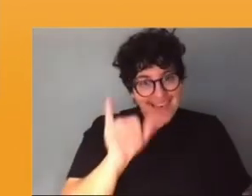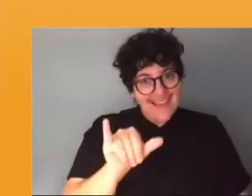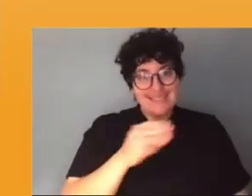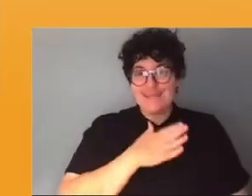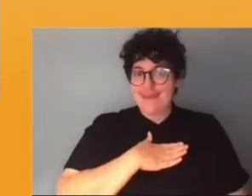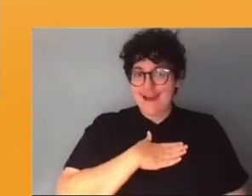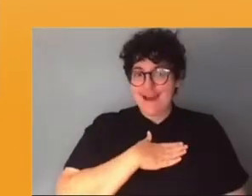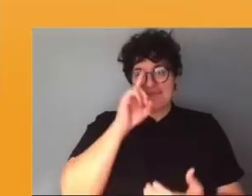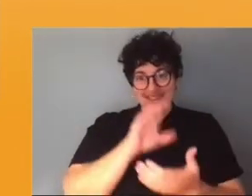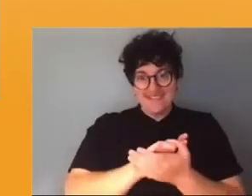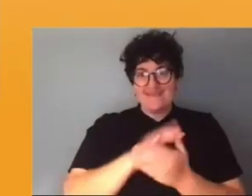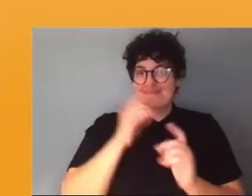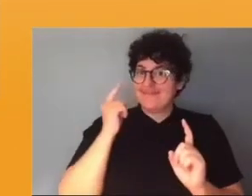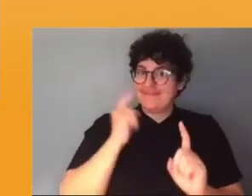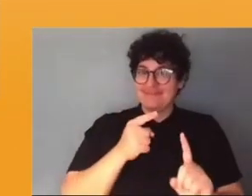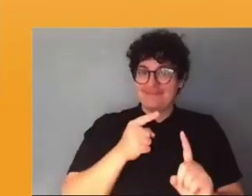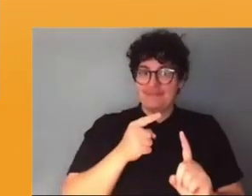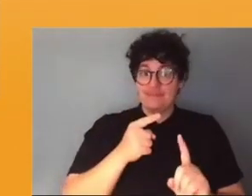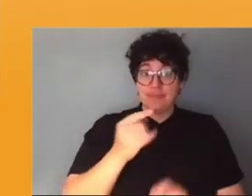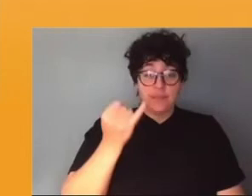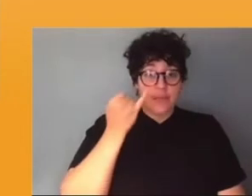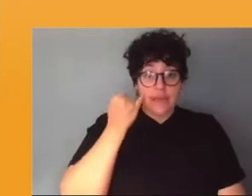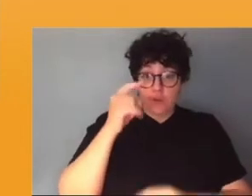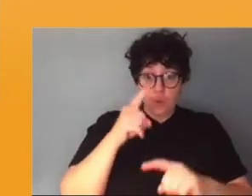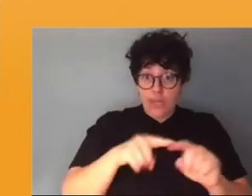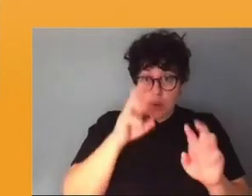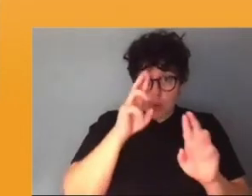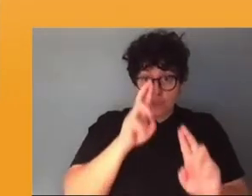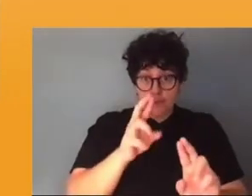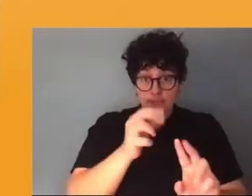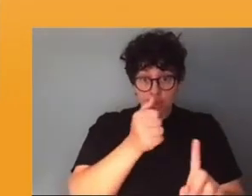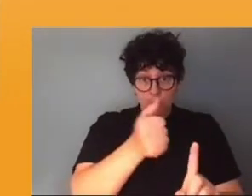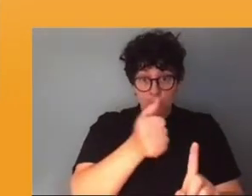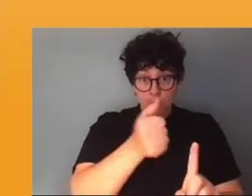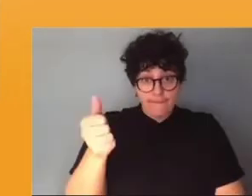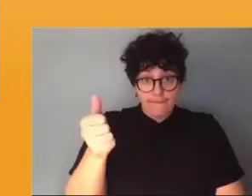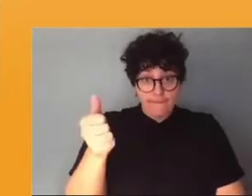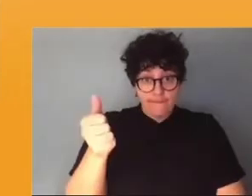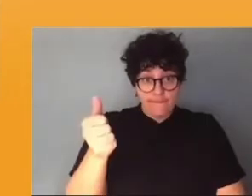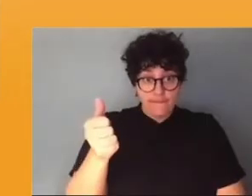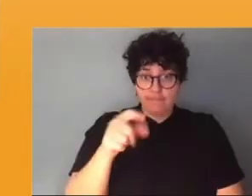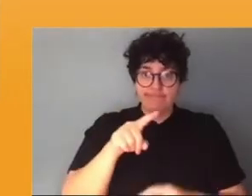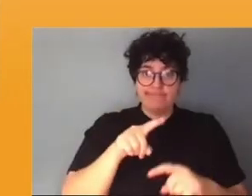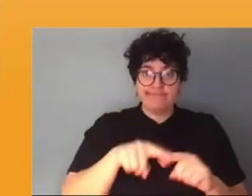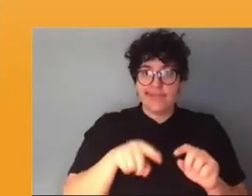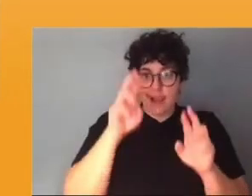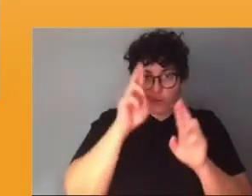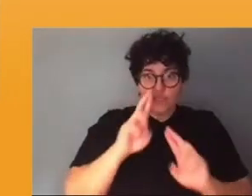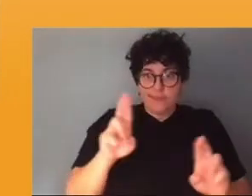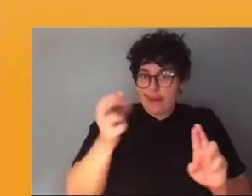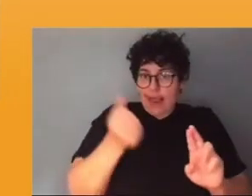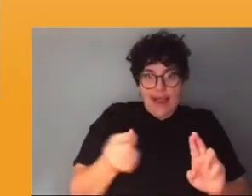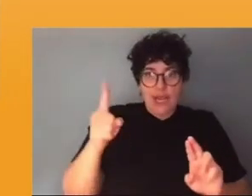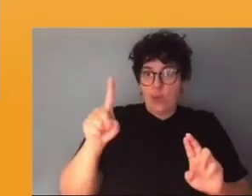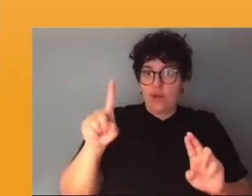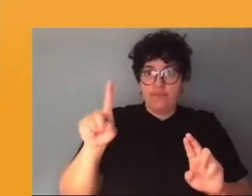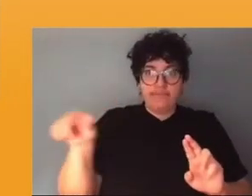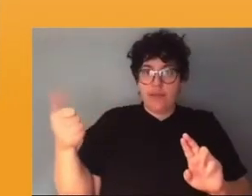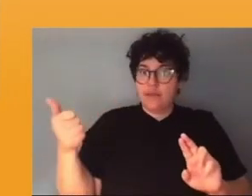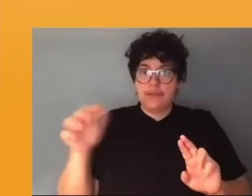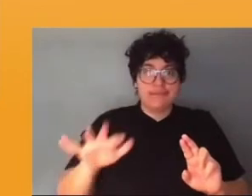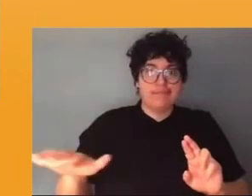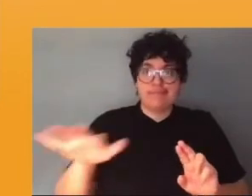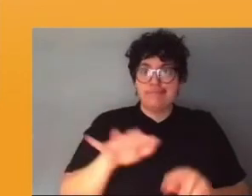En eso creo yo, si no se pueden respetar, no vas a poder respetar a otras personas y eso lleva a las